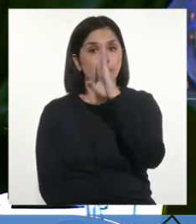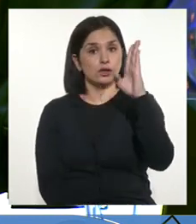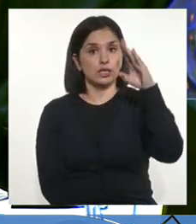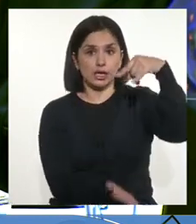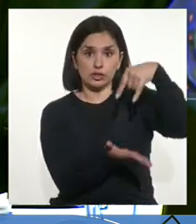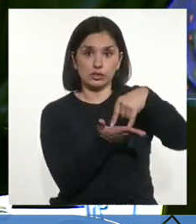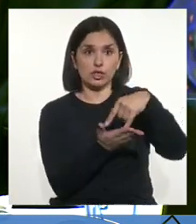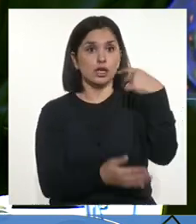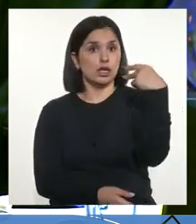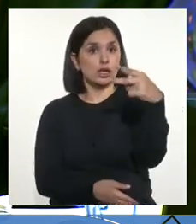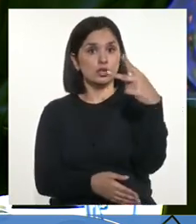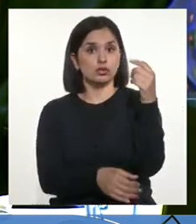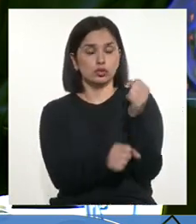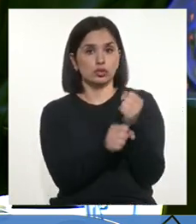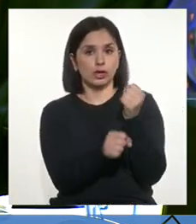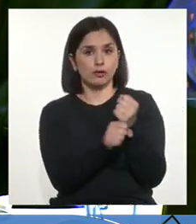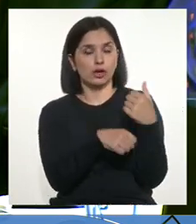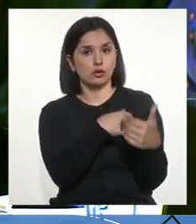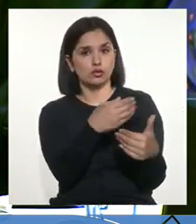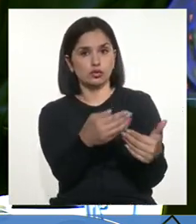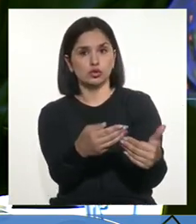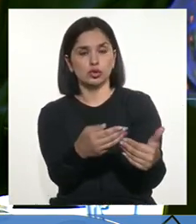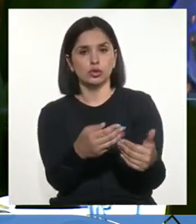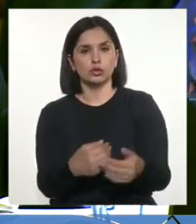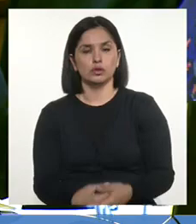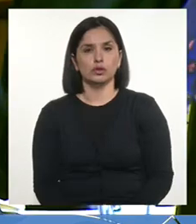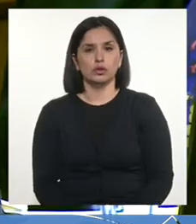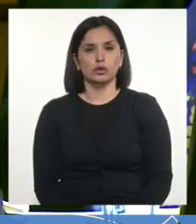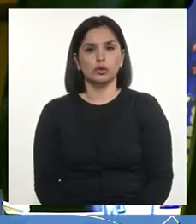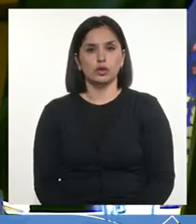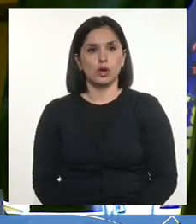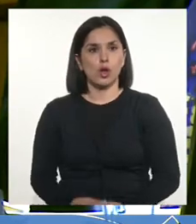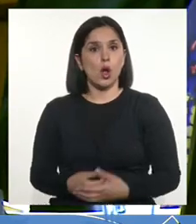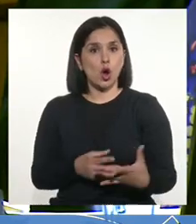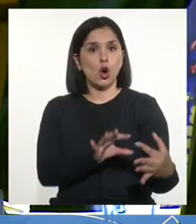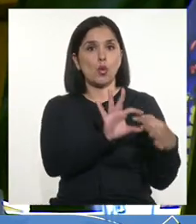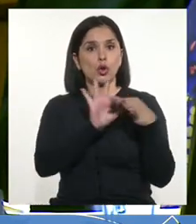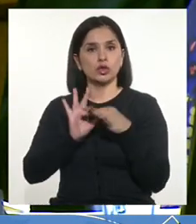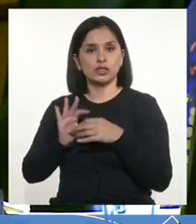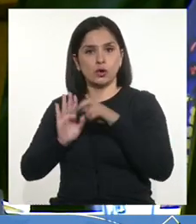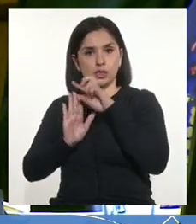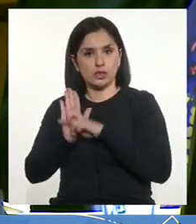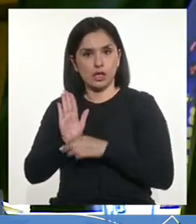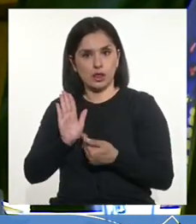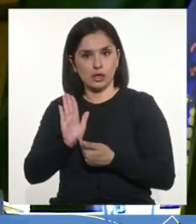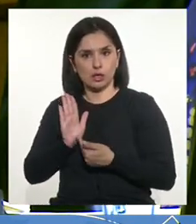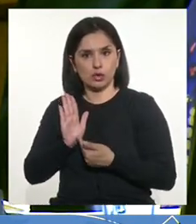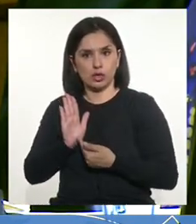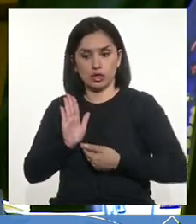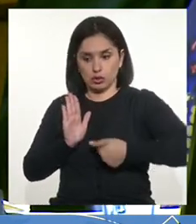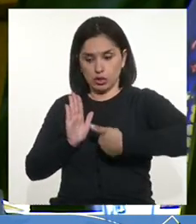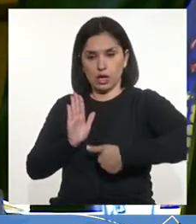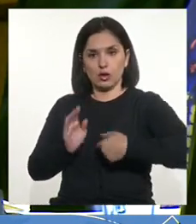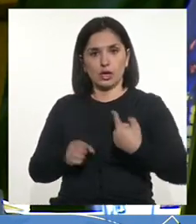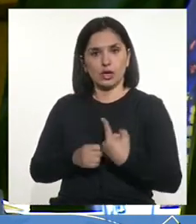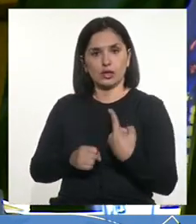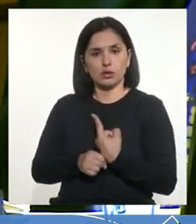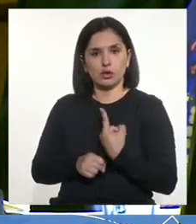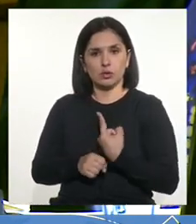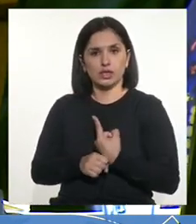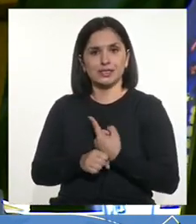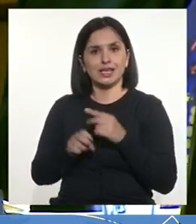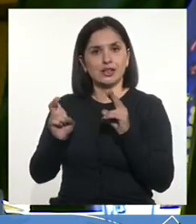que ha de cumplir por este proyecto que habla sobre la